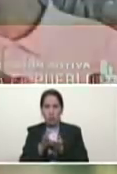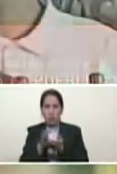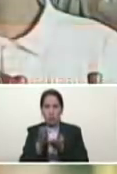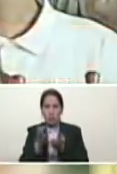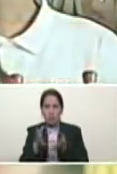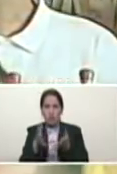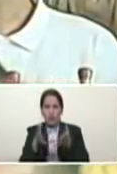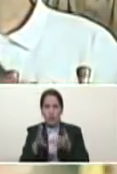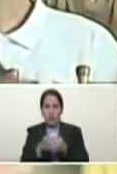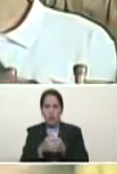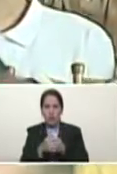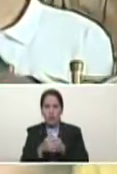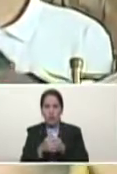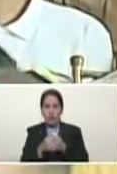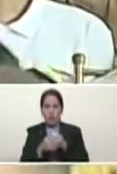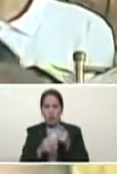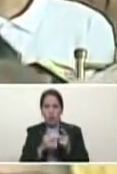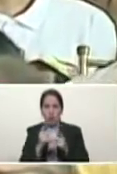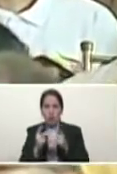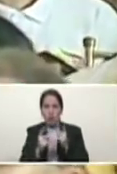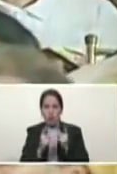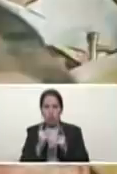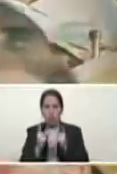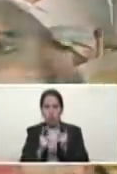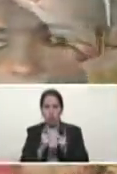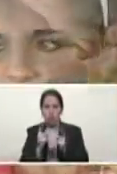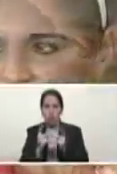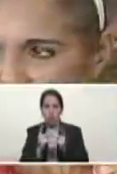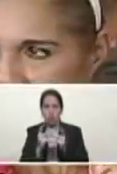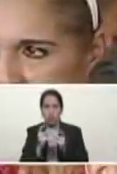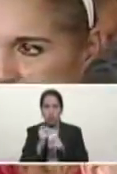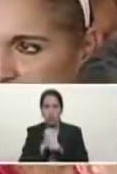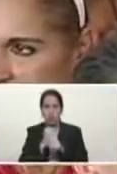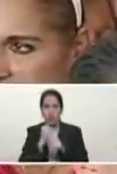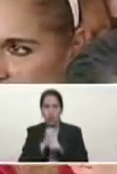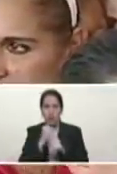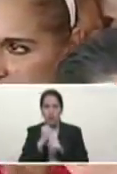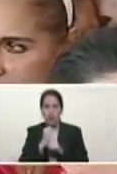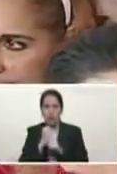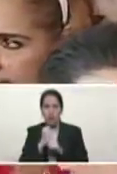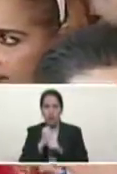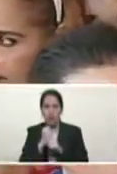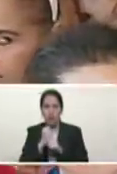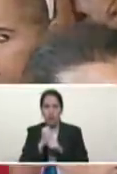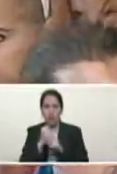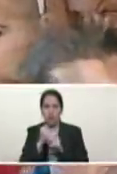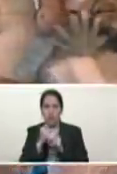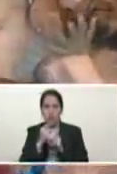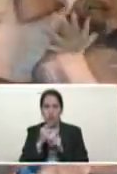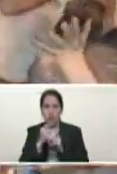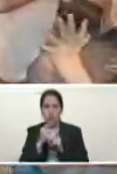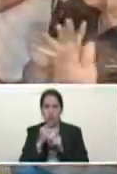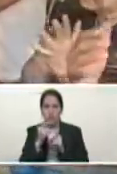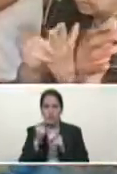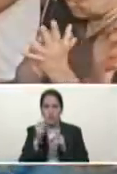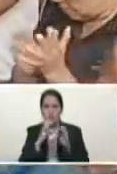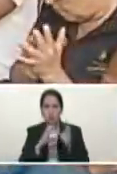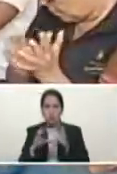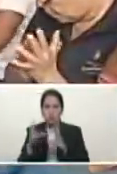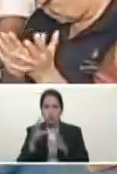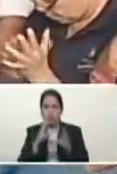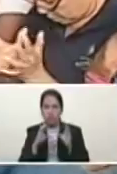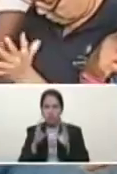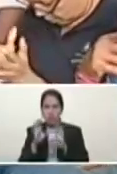bloqueo con producción, trabajo, creatividad, patriotismo, así de sencillo.